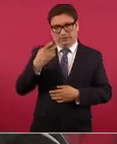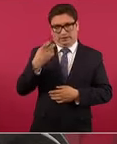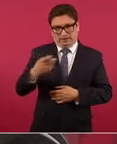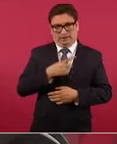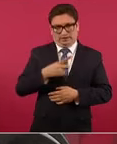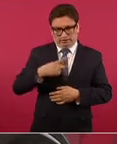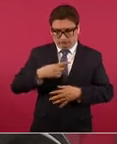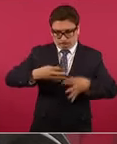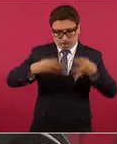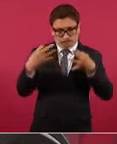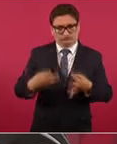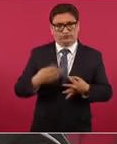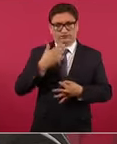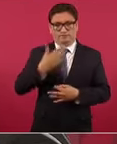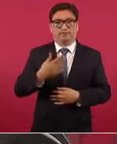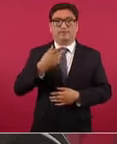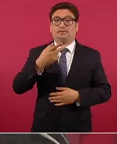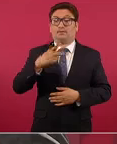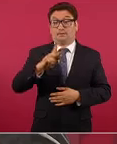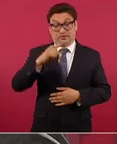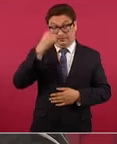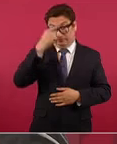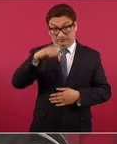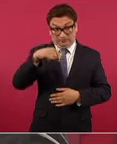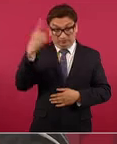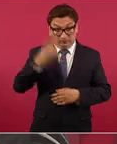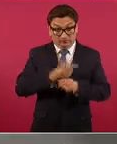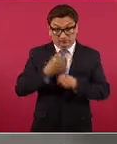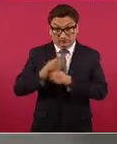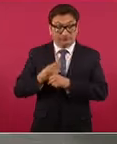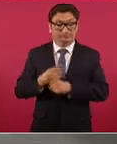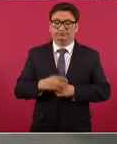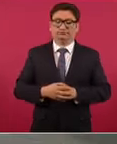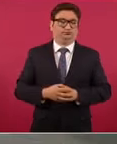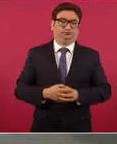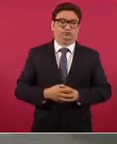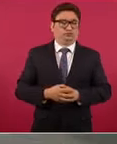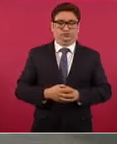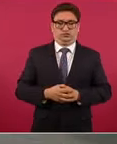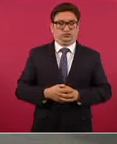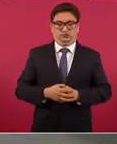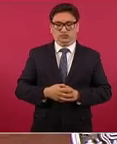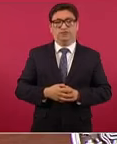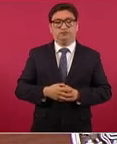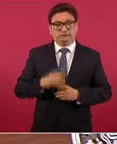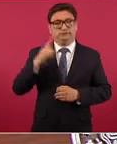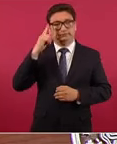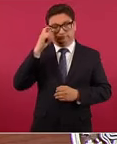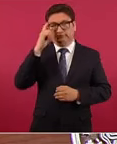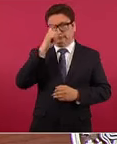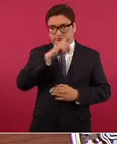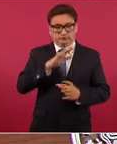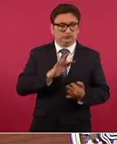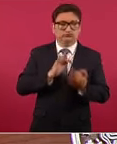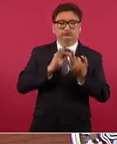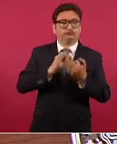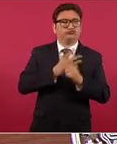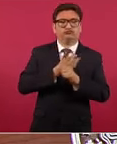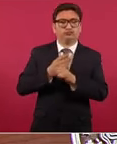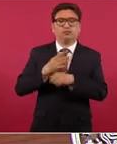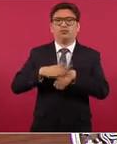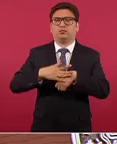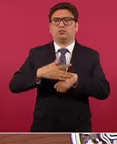no es fácil es todo un desafío por